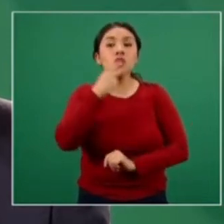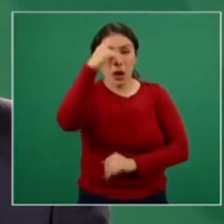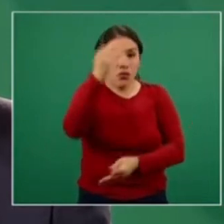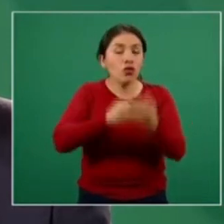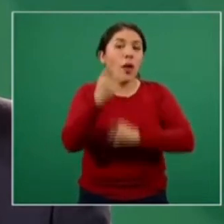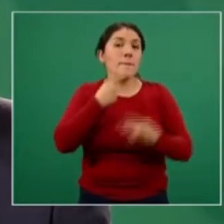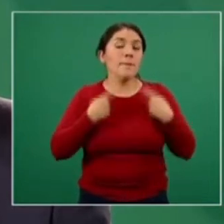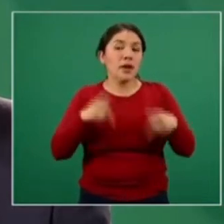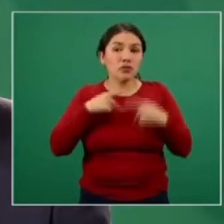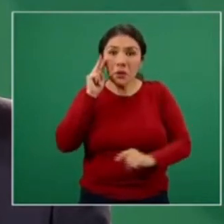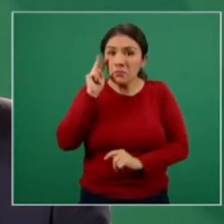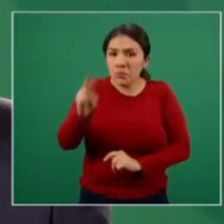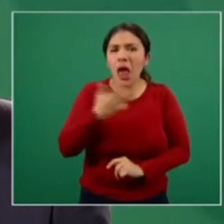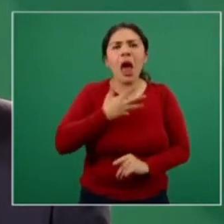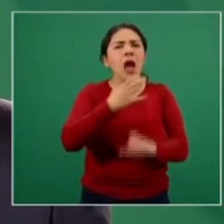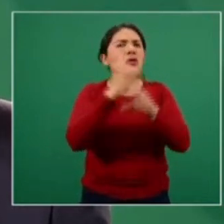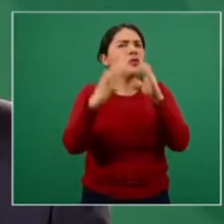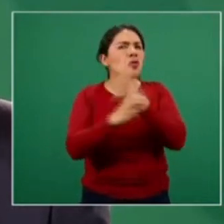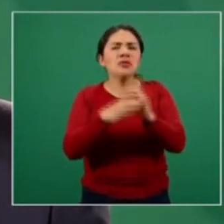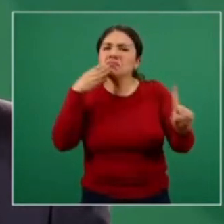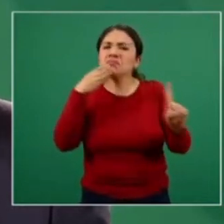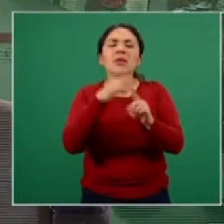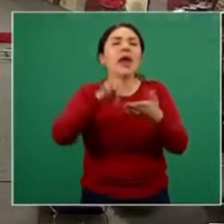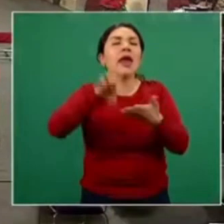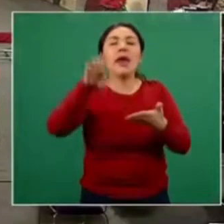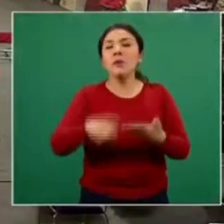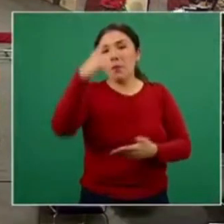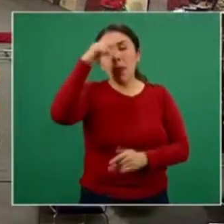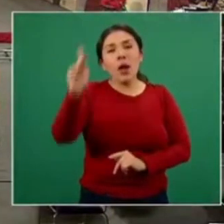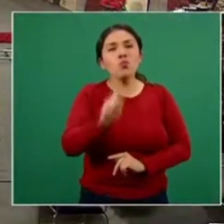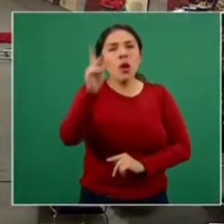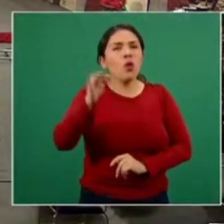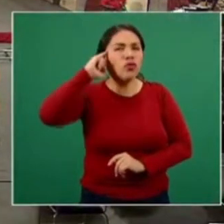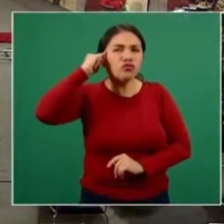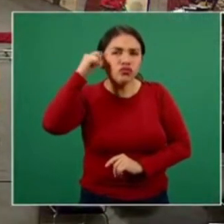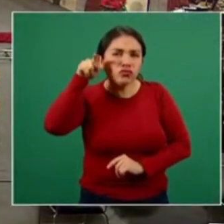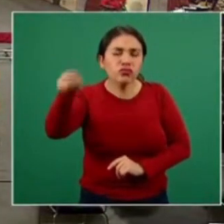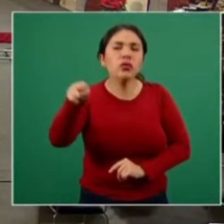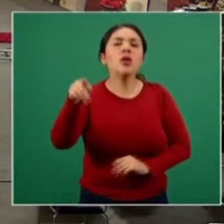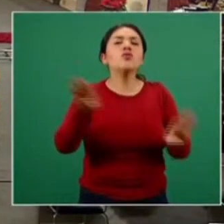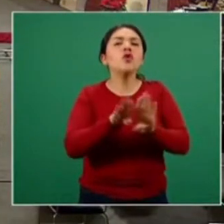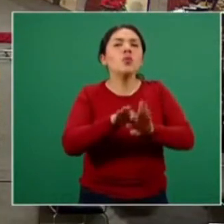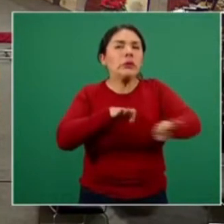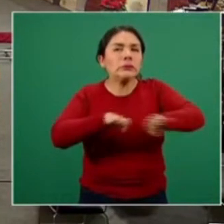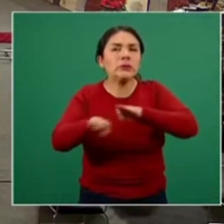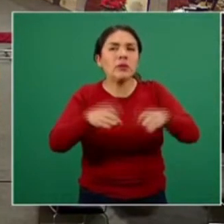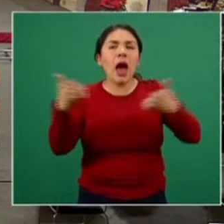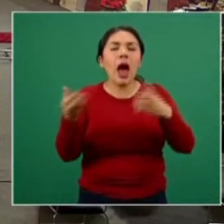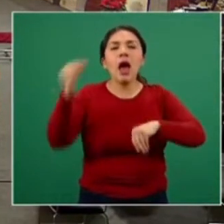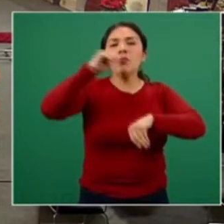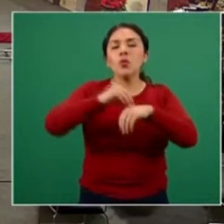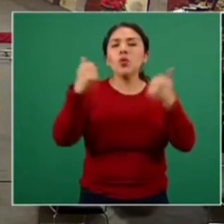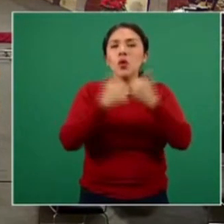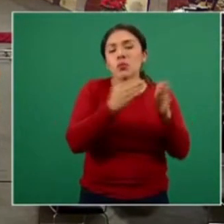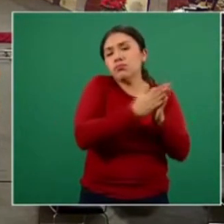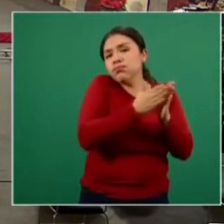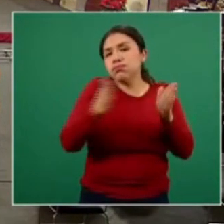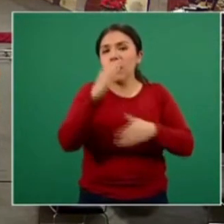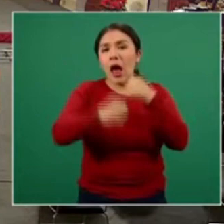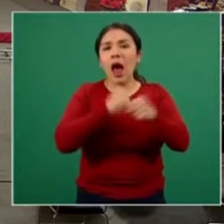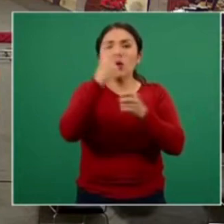sociedad. Hay elementos específicos, por ejemplo, para los pueblos originales, en un trabajo construido durante todo